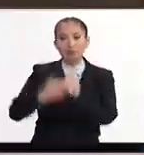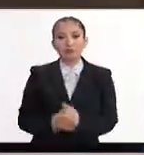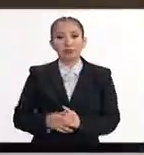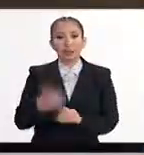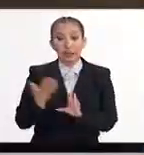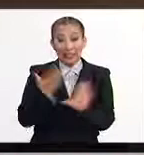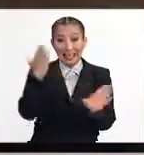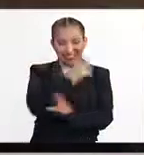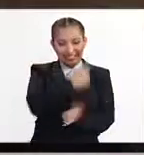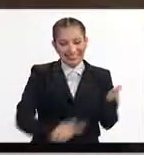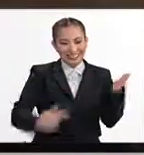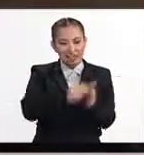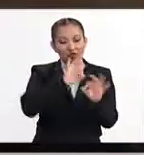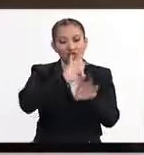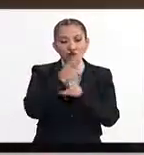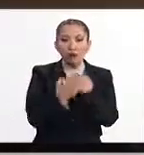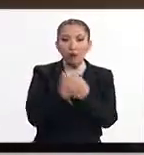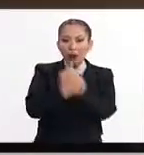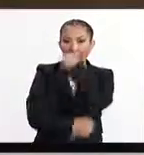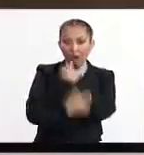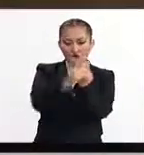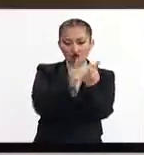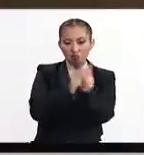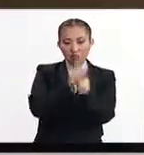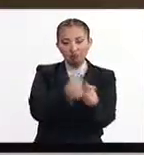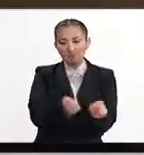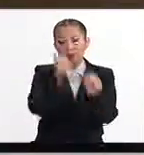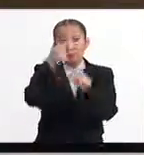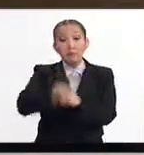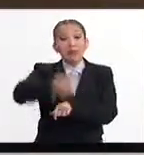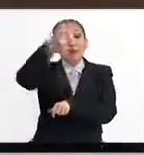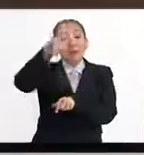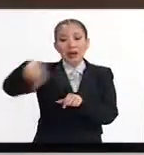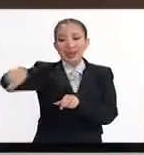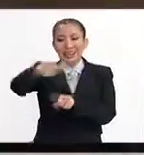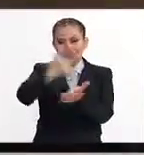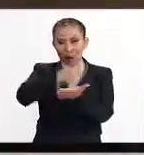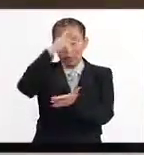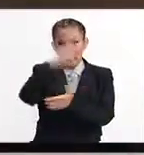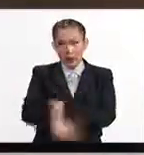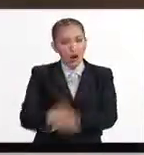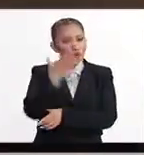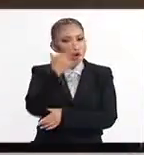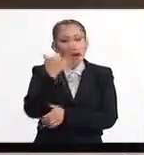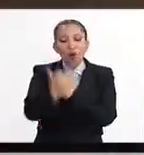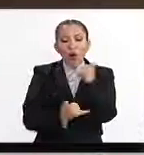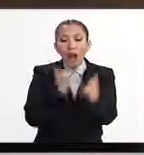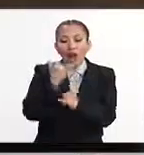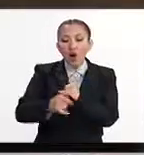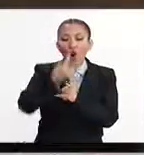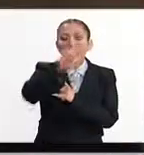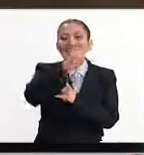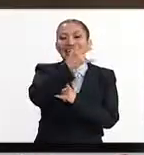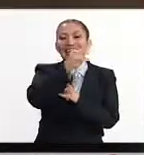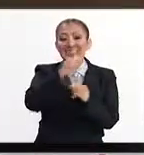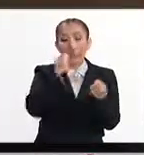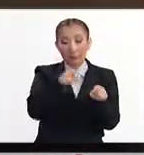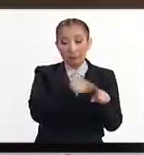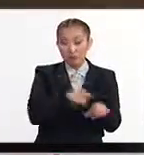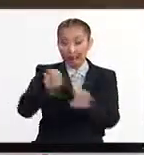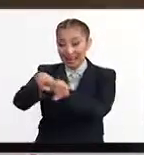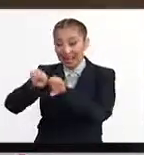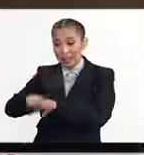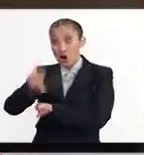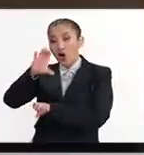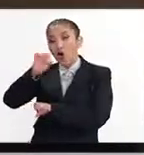Desde que se suprimió el formato de competencia de grupos, esta será la primera ocasión que la capital mexicana no tenga juegos de liguilla. A su vez, el equipo